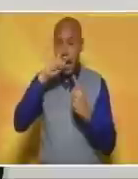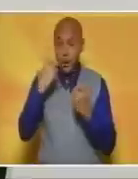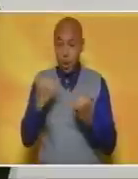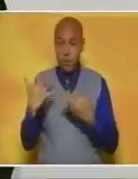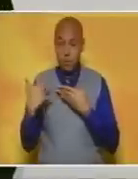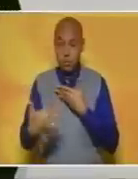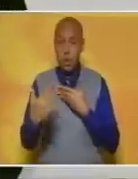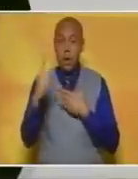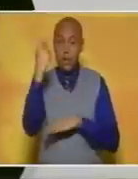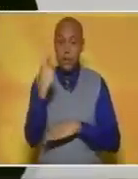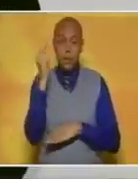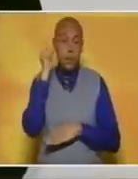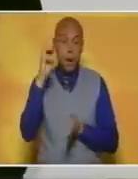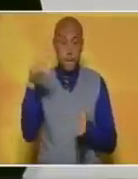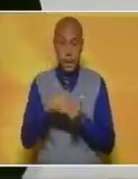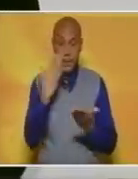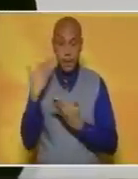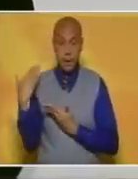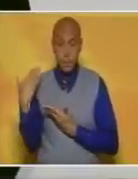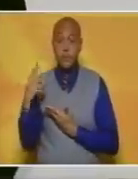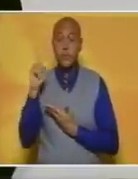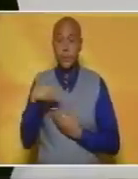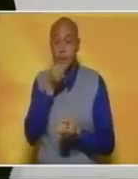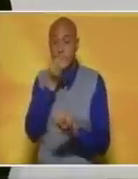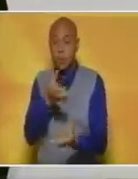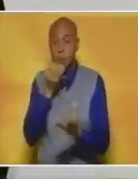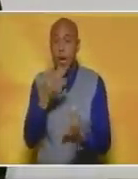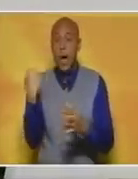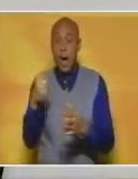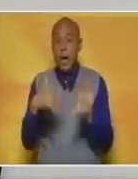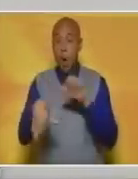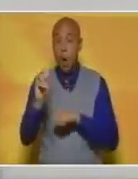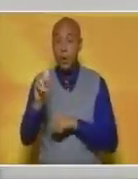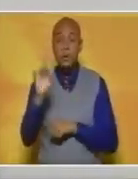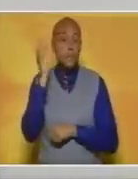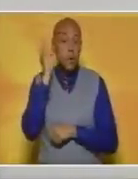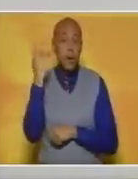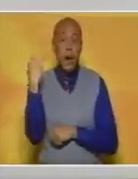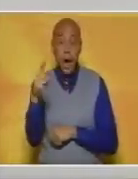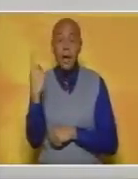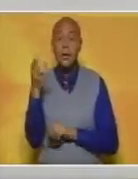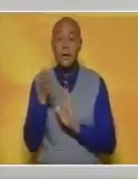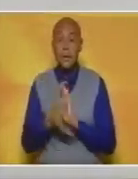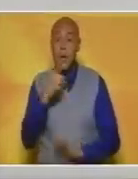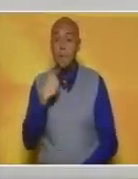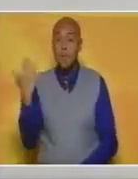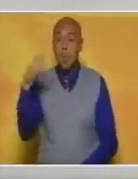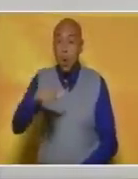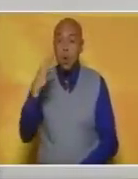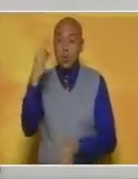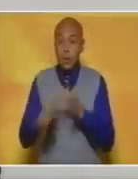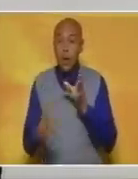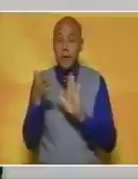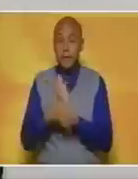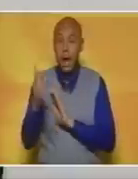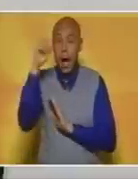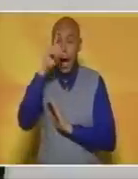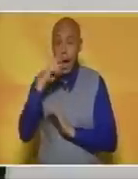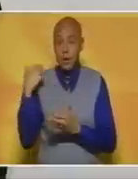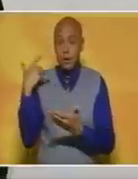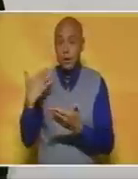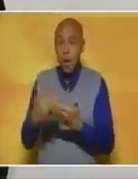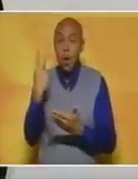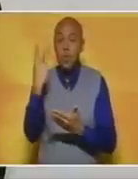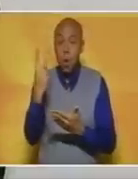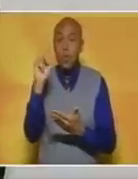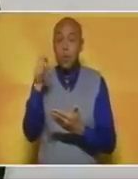La diputada por el Estado Miranda, Manuela Bolívar, manifestó que 11 mujeres resultaron asesinadas en lo que va de año, incluidas 2